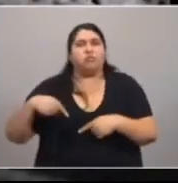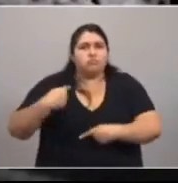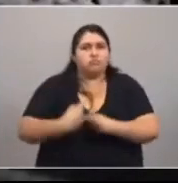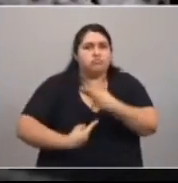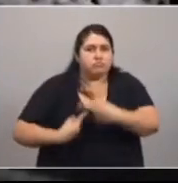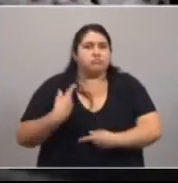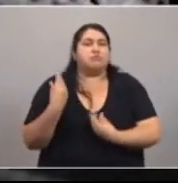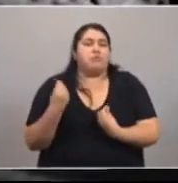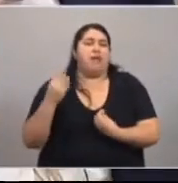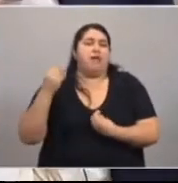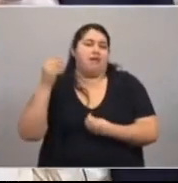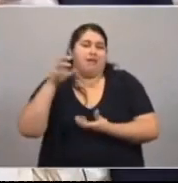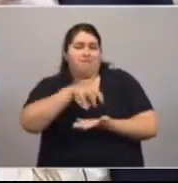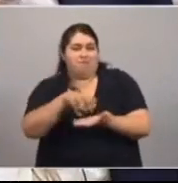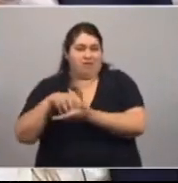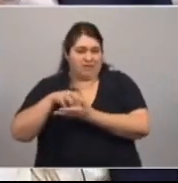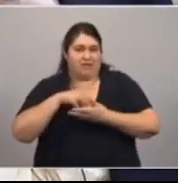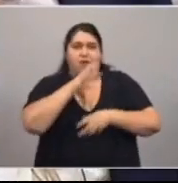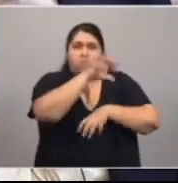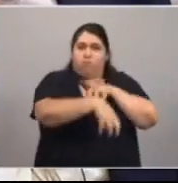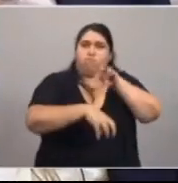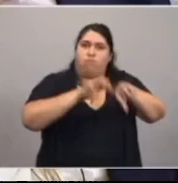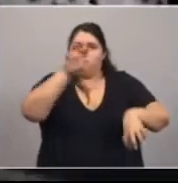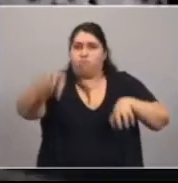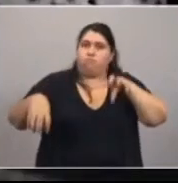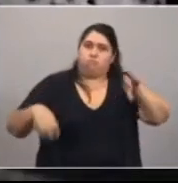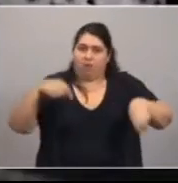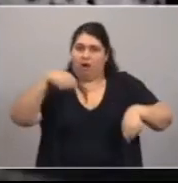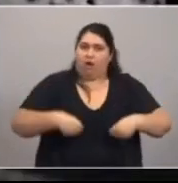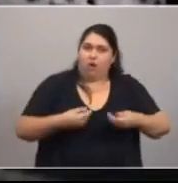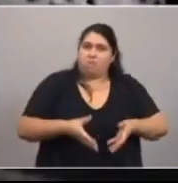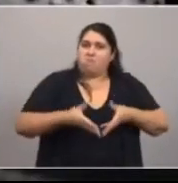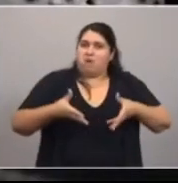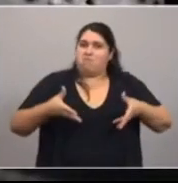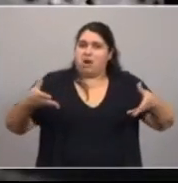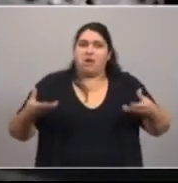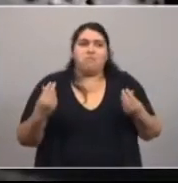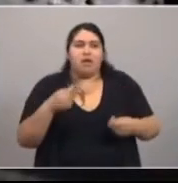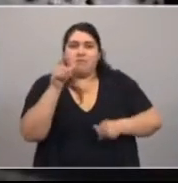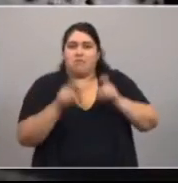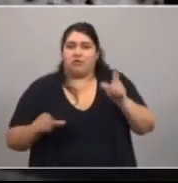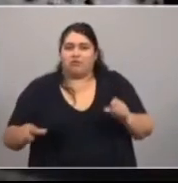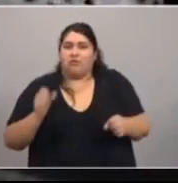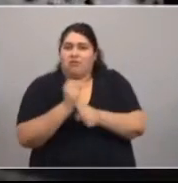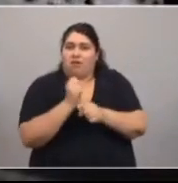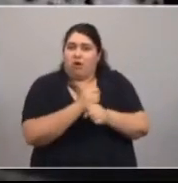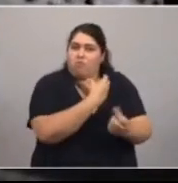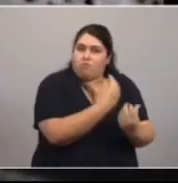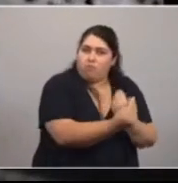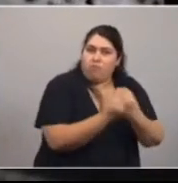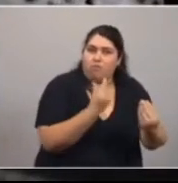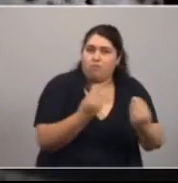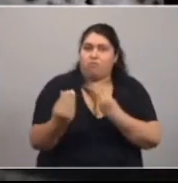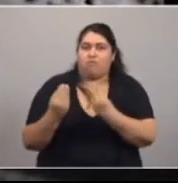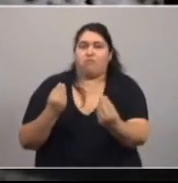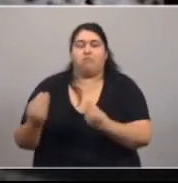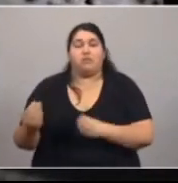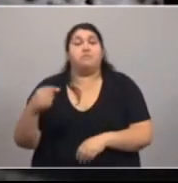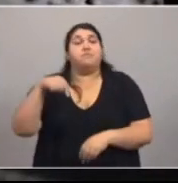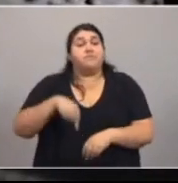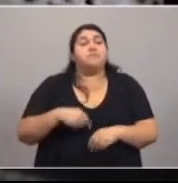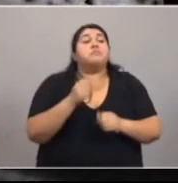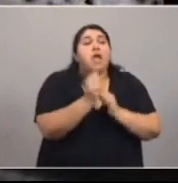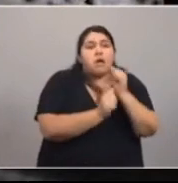seguir tomando más trabajadores y trabajadoras, porque estas empresas que han venido aquí están, por supuesto,